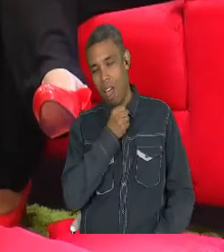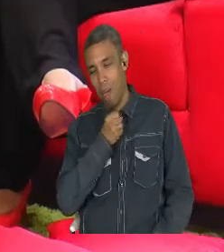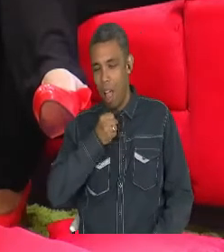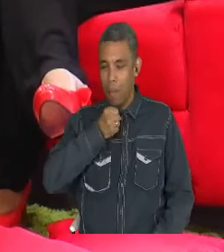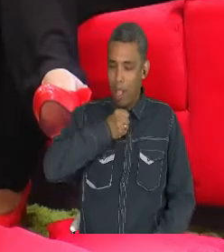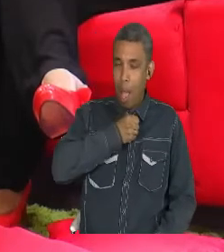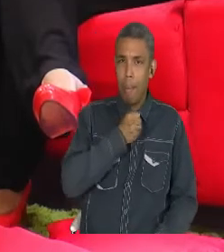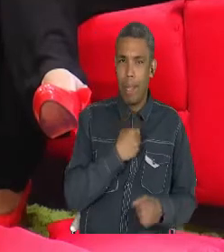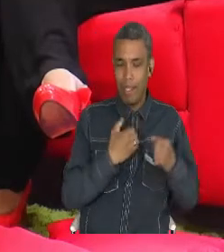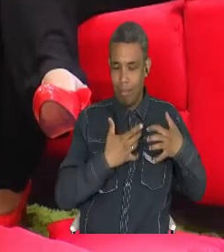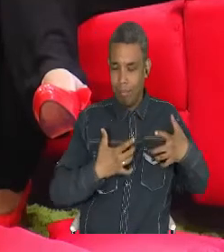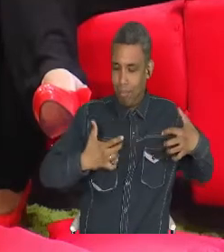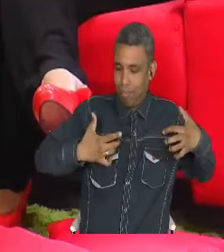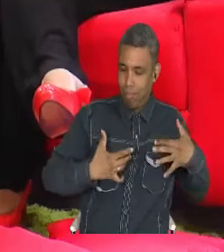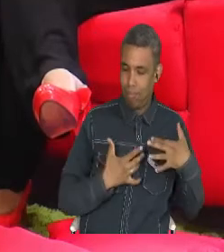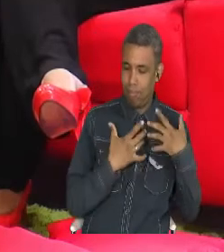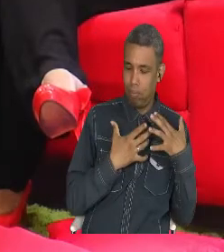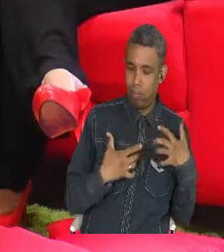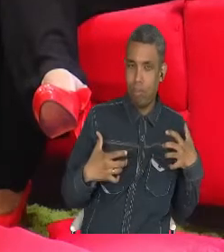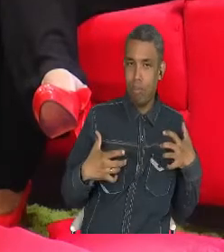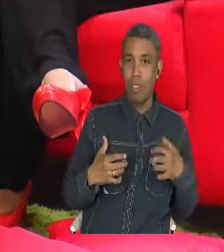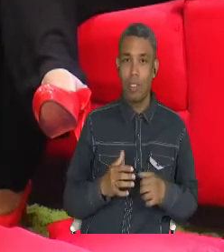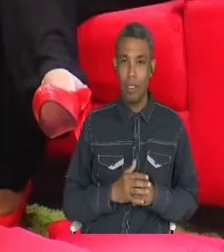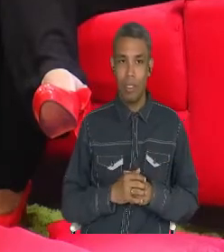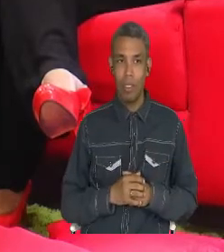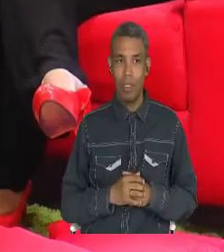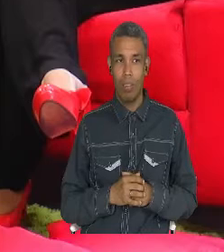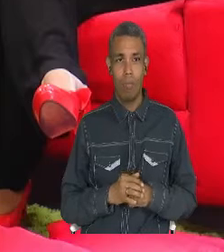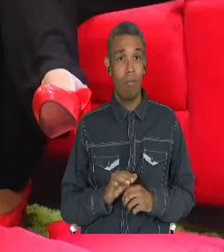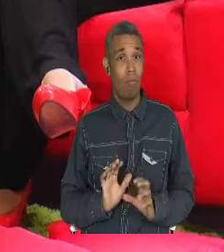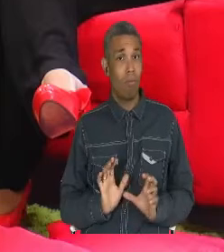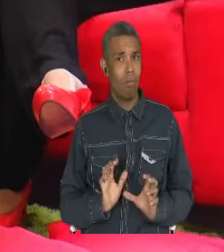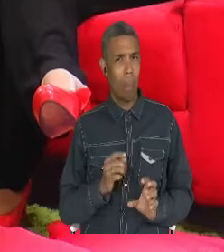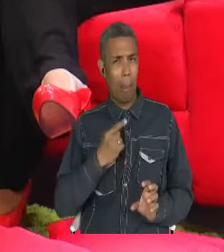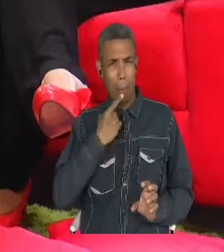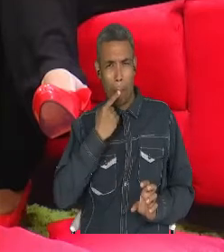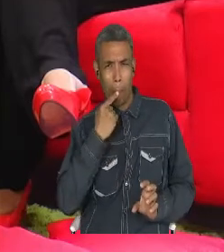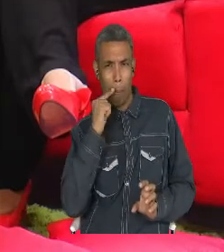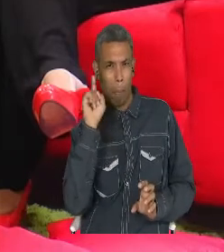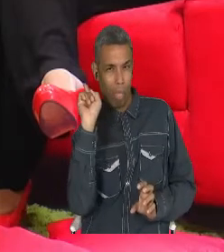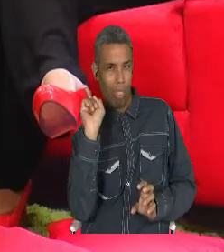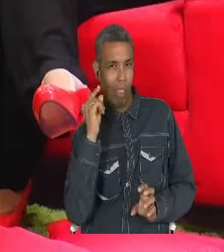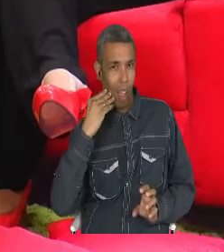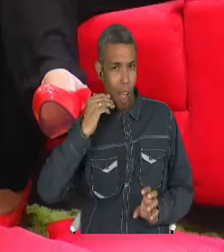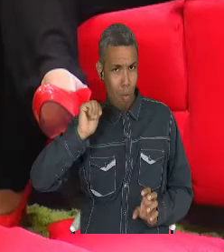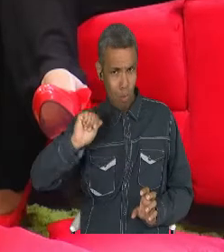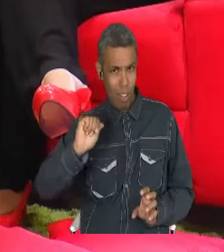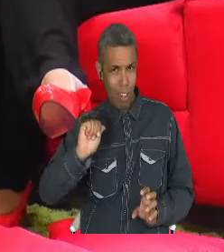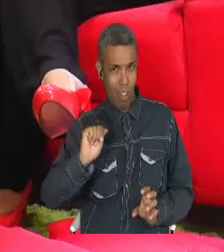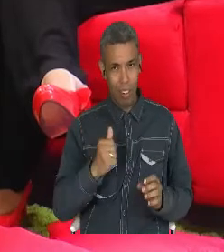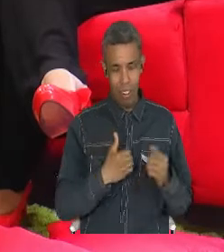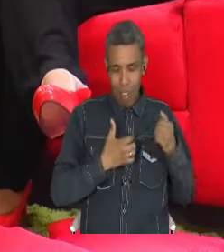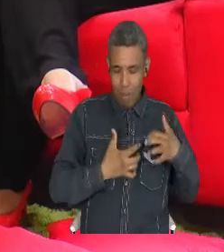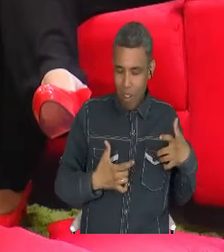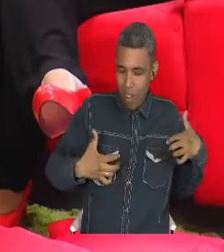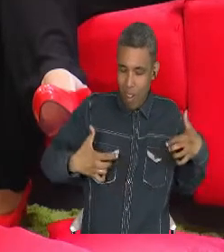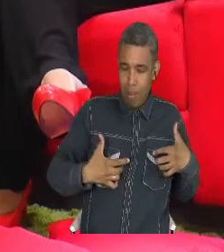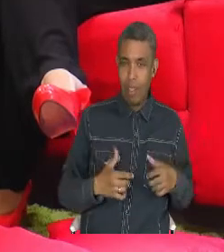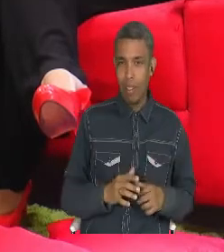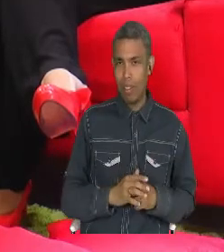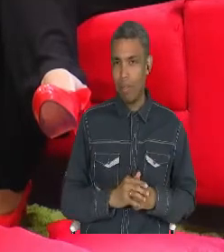canta vallenato. Es muy, pues, es poco común ver mujeres cantando vallenato, pero bueno, esto es algo que últimamente ha ido cogiendo